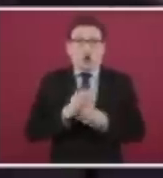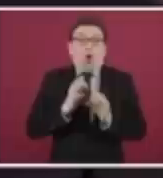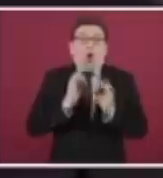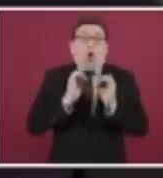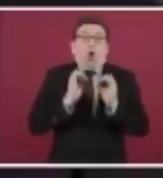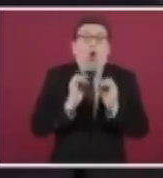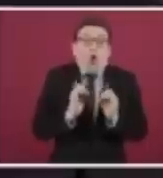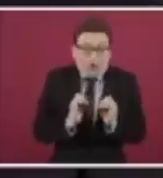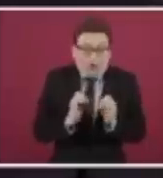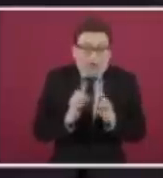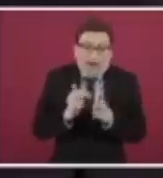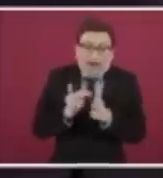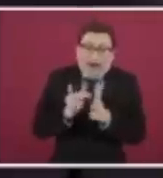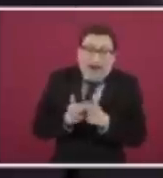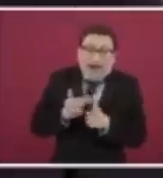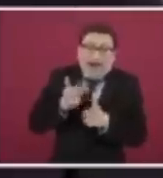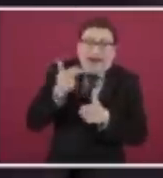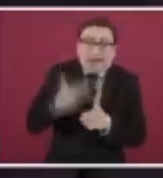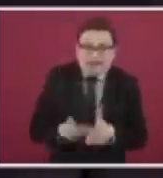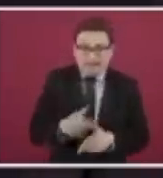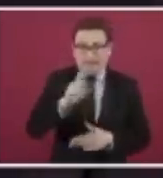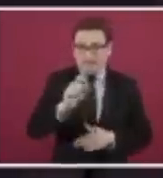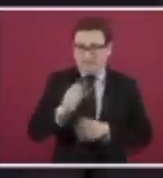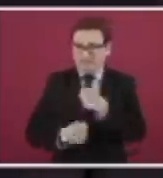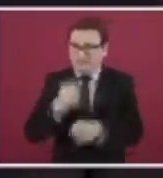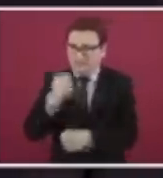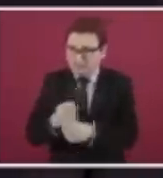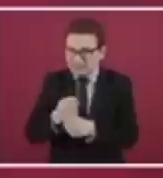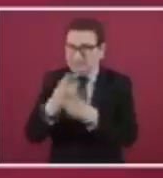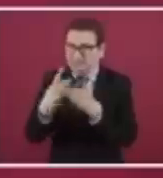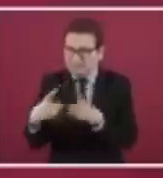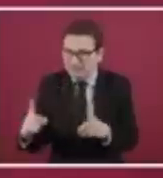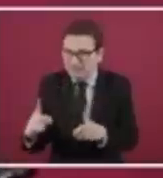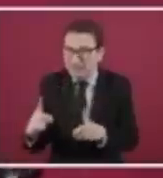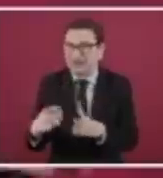hasta dentro de 20 años.